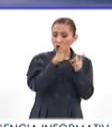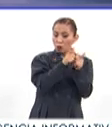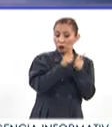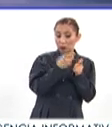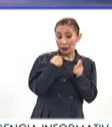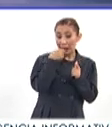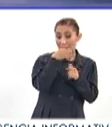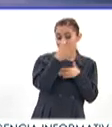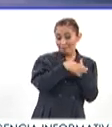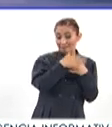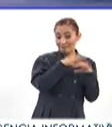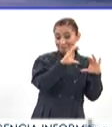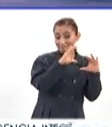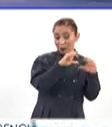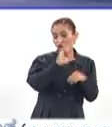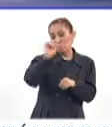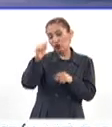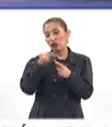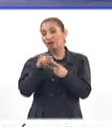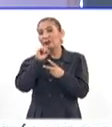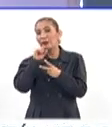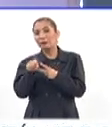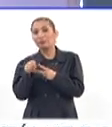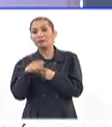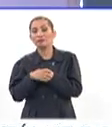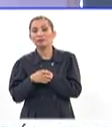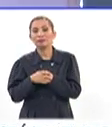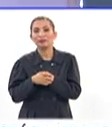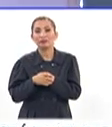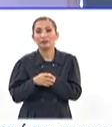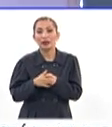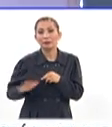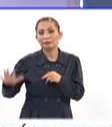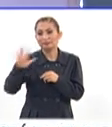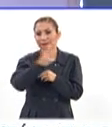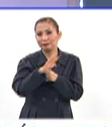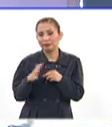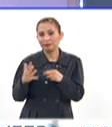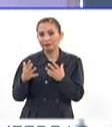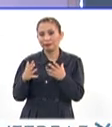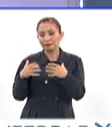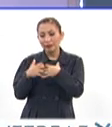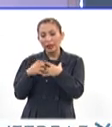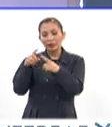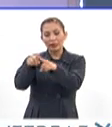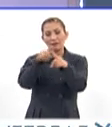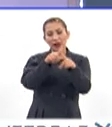partidos políticos, como lo decías, consejera, y otro pues también a este